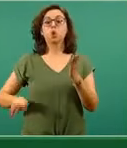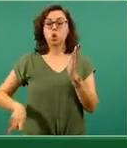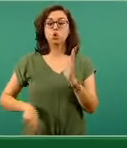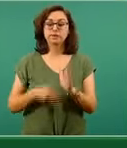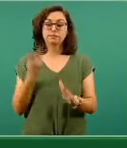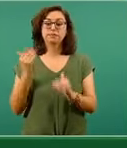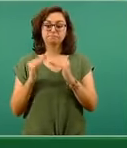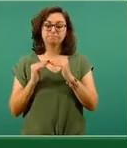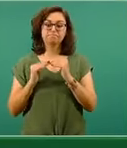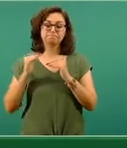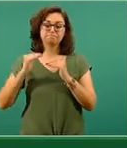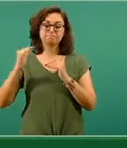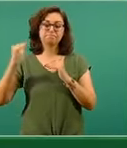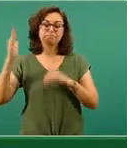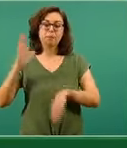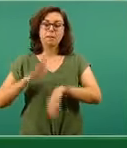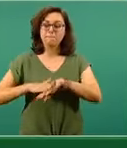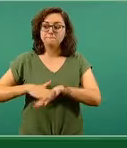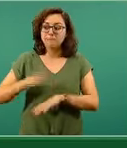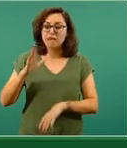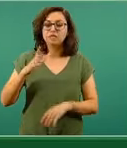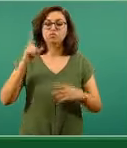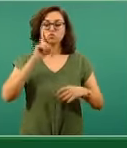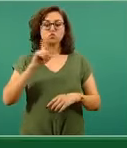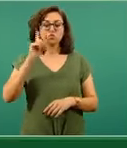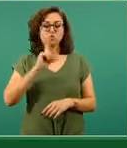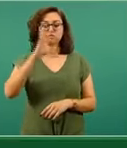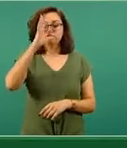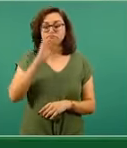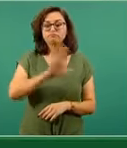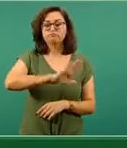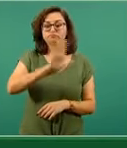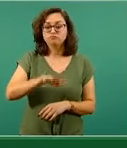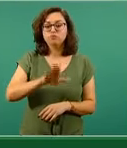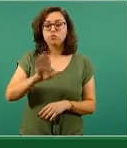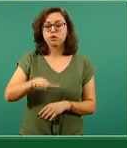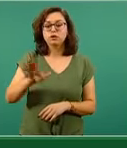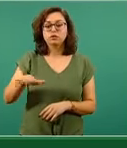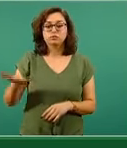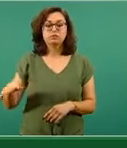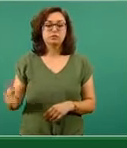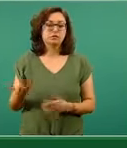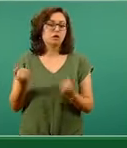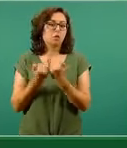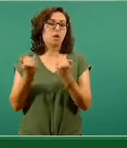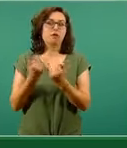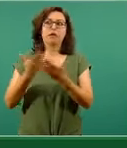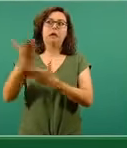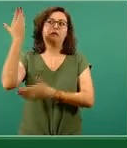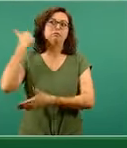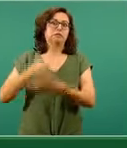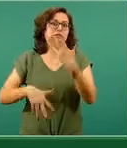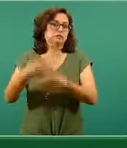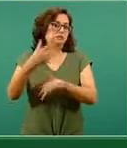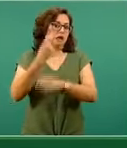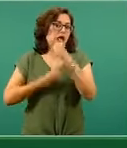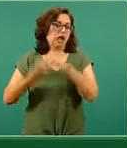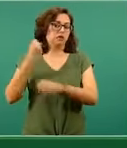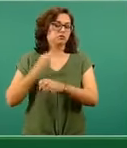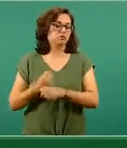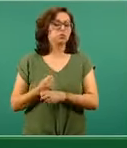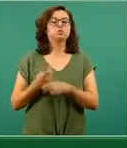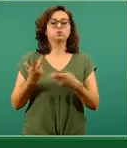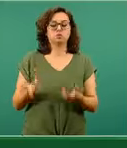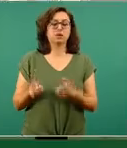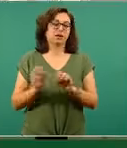que teníamos de hace 10 años o más de 15 años. ¿Por qué? Porque hubo un aumento del número de muertes en embarazo,